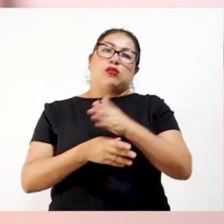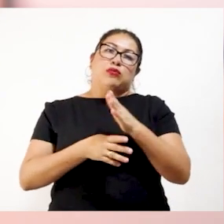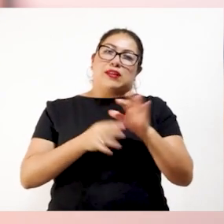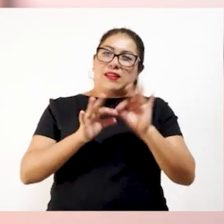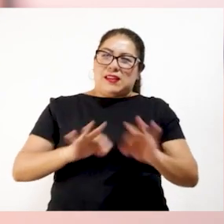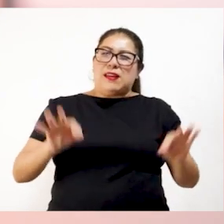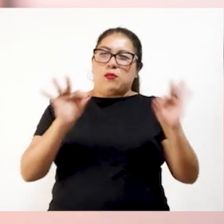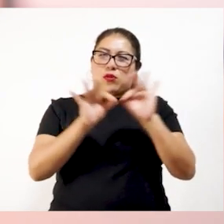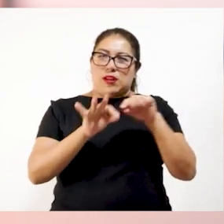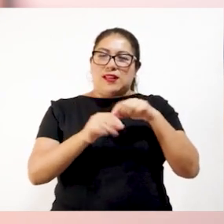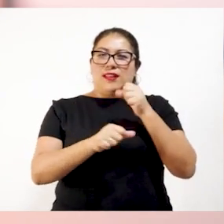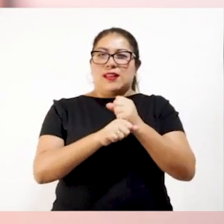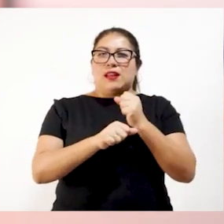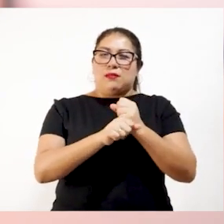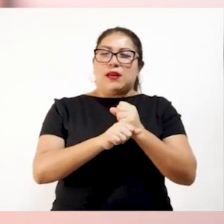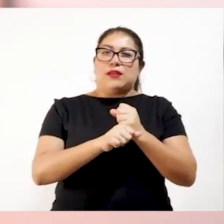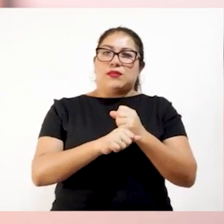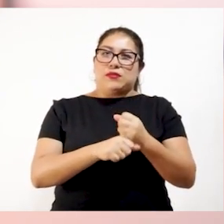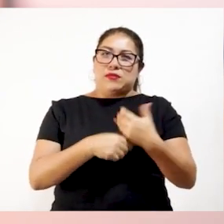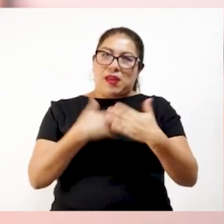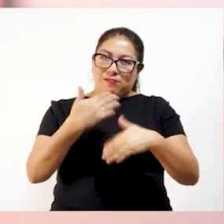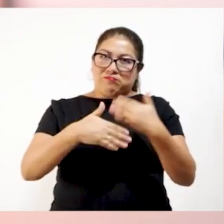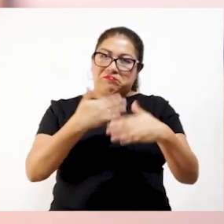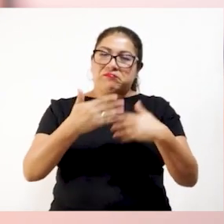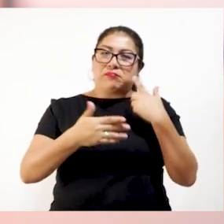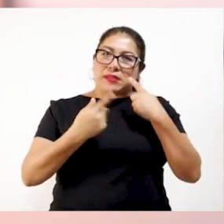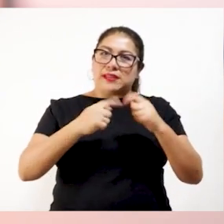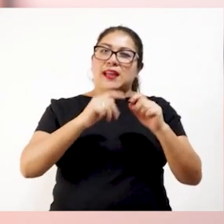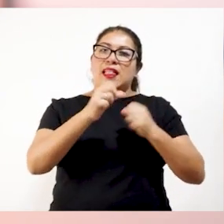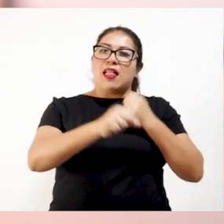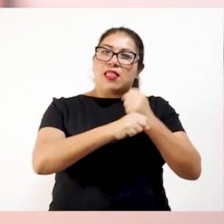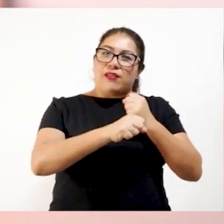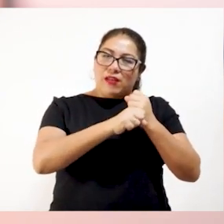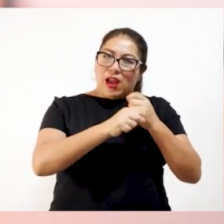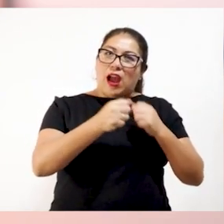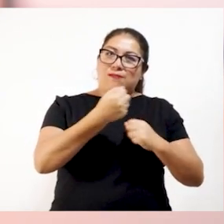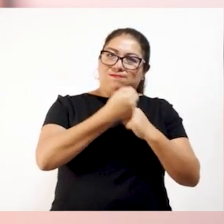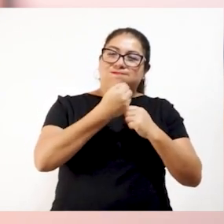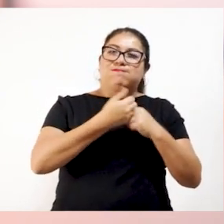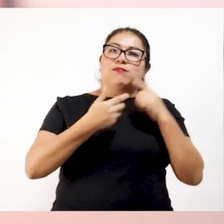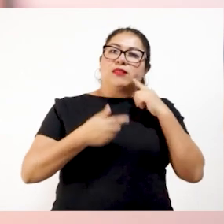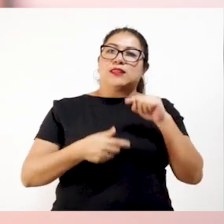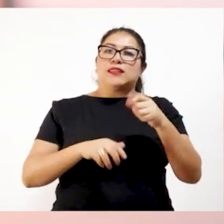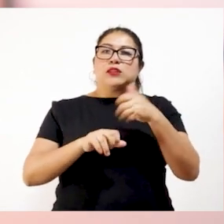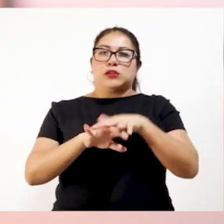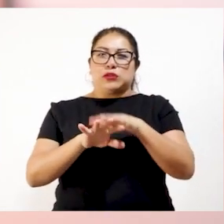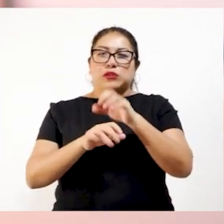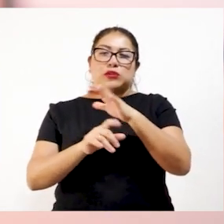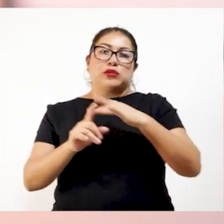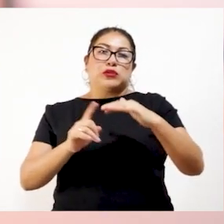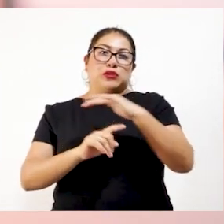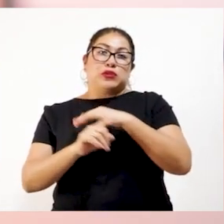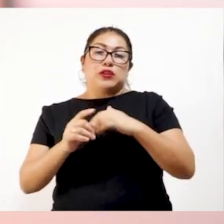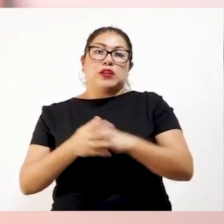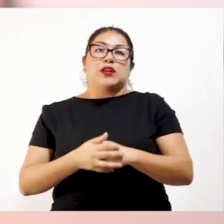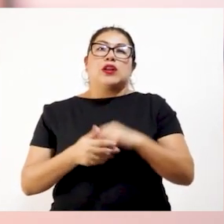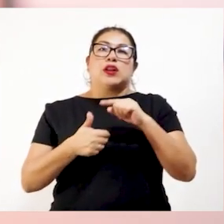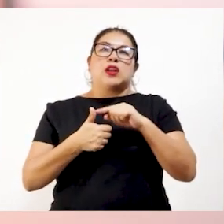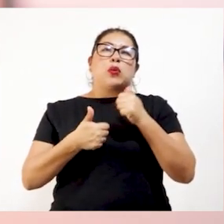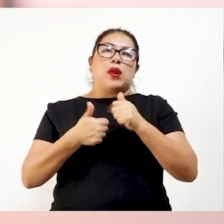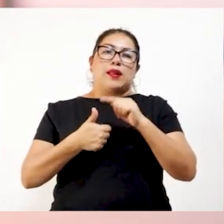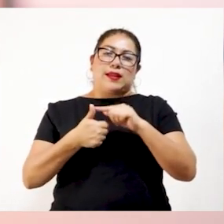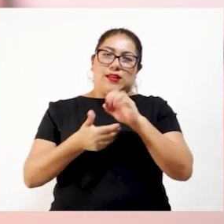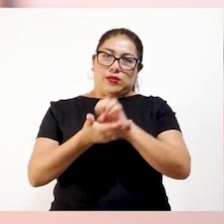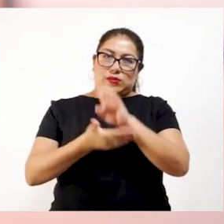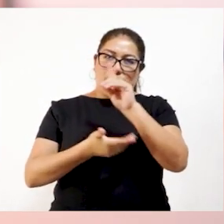líneas fundamentales de trabajo encaminadas, como decía, a tratar de favorecer esa inclusión social. Esas líneas